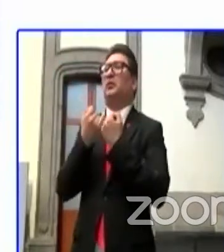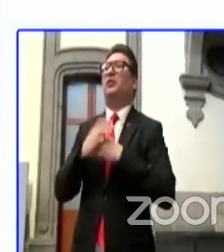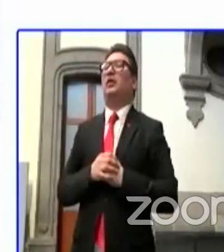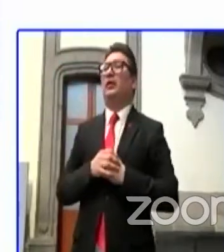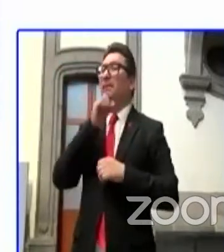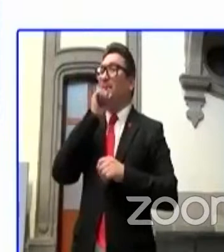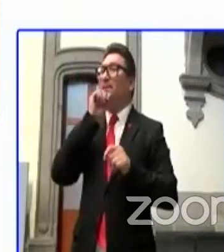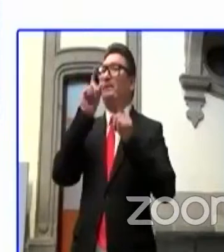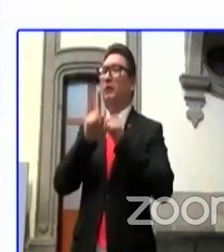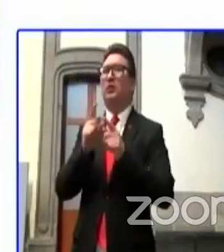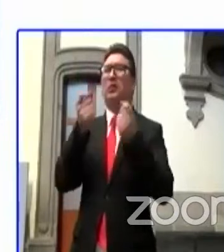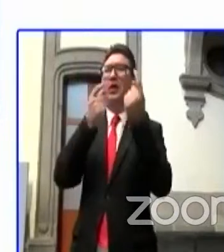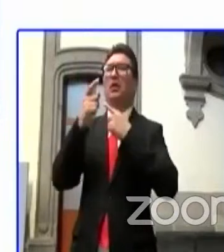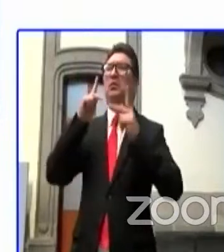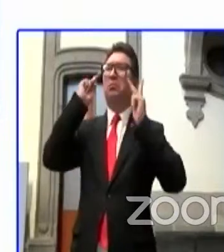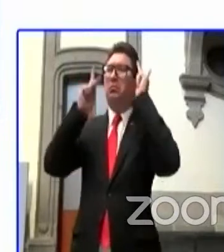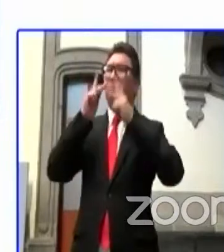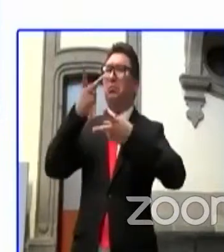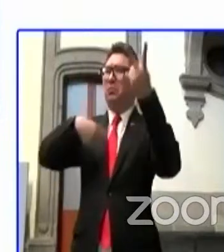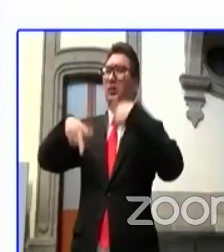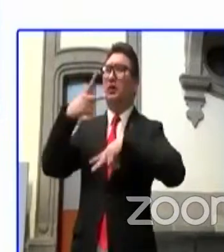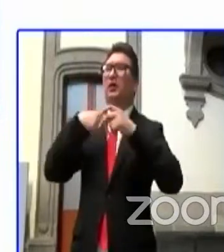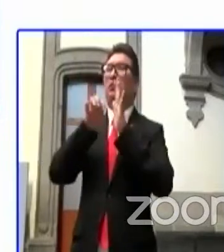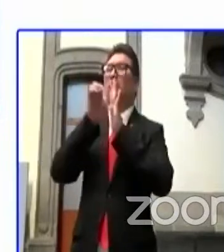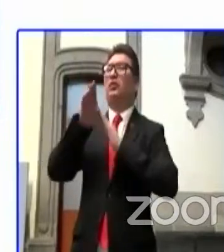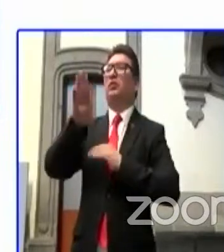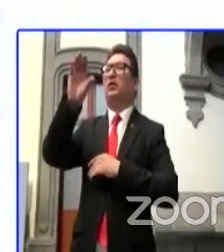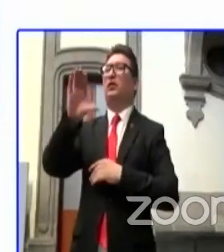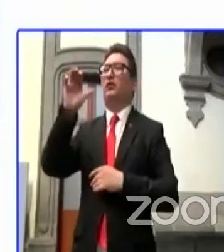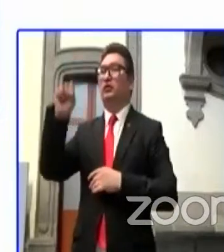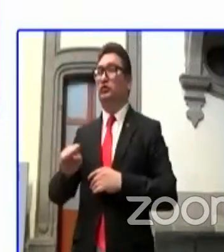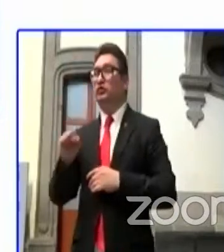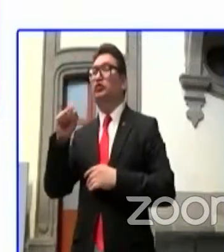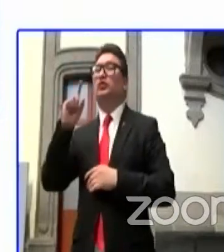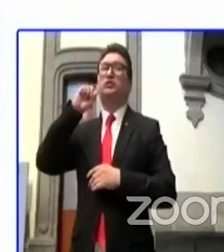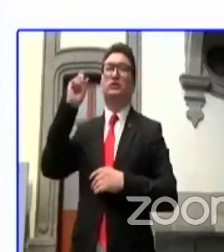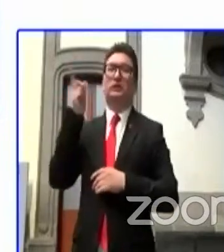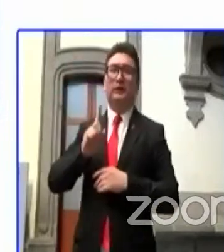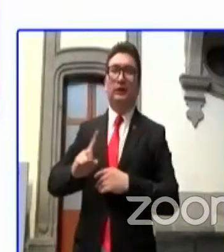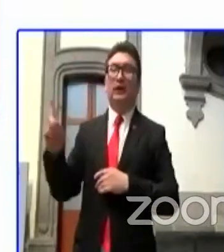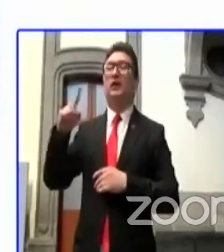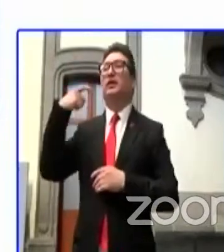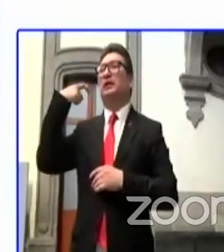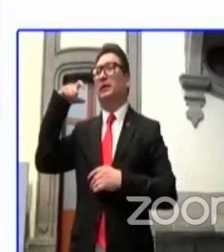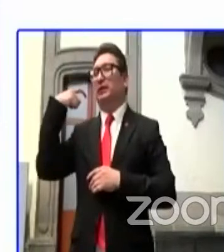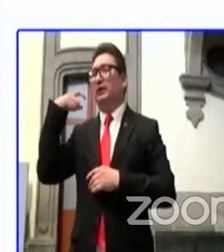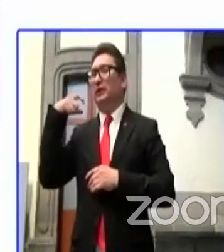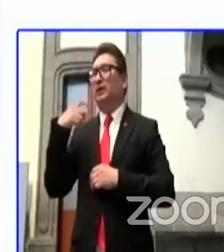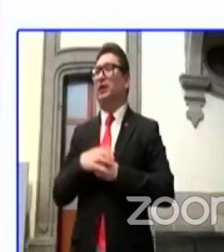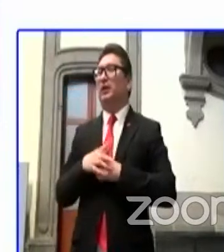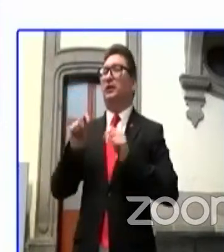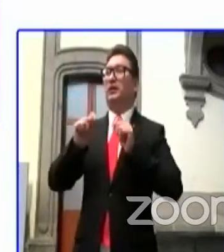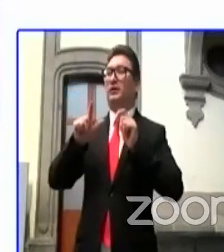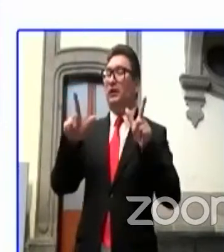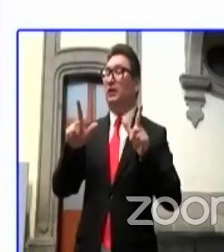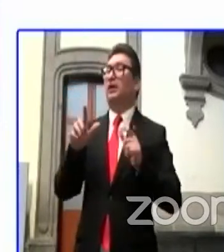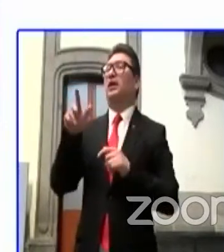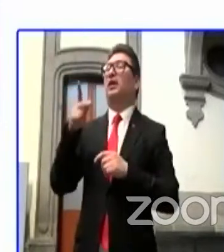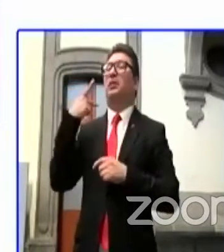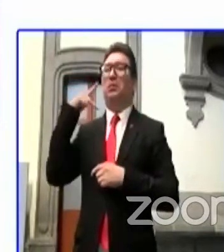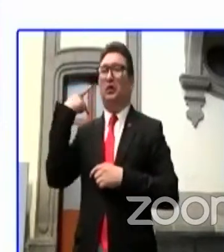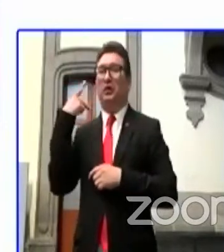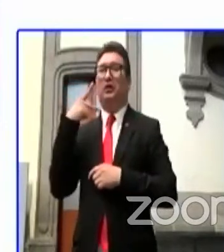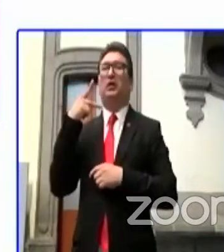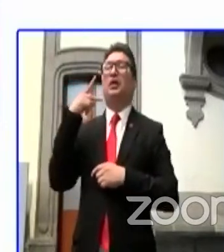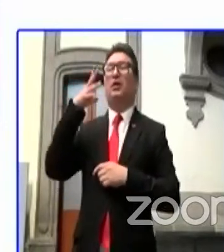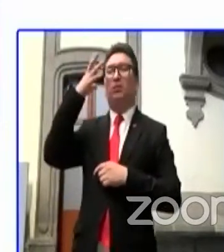como a quienes nos visitan de Baja California Sur, Zacatecas, Querétaro, Tlaxcala, Puebla,